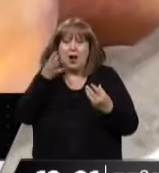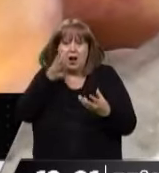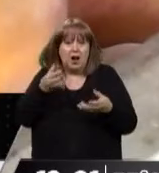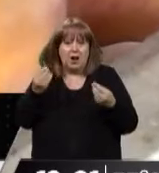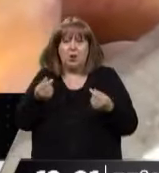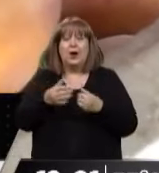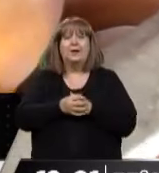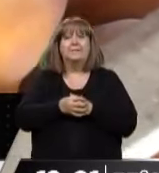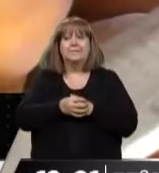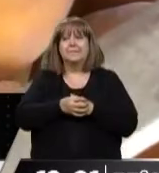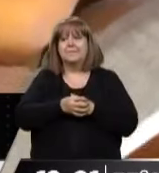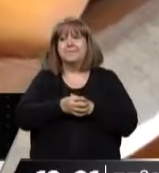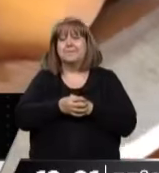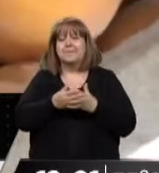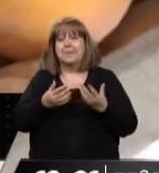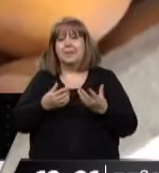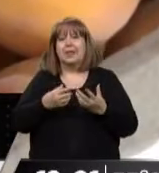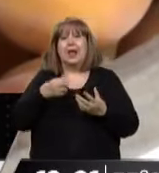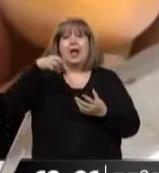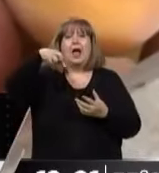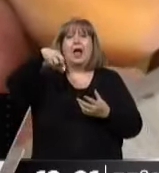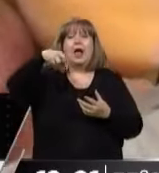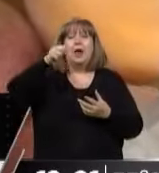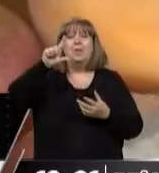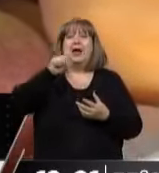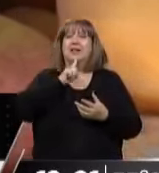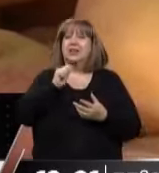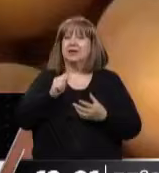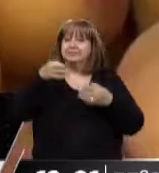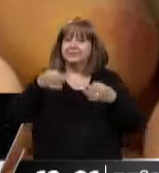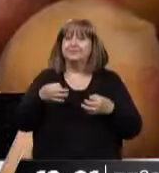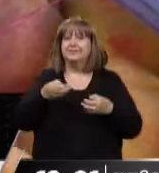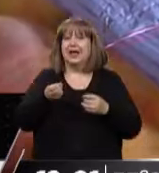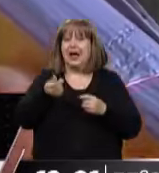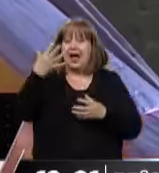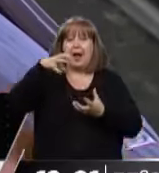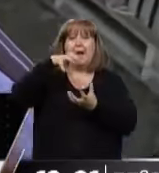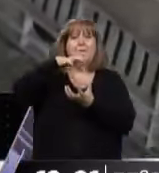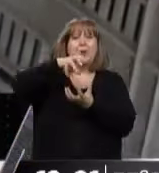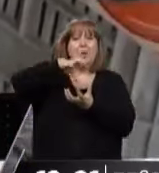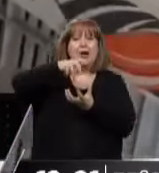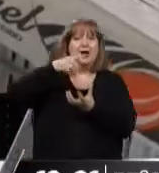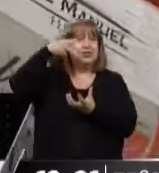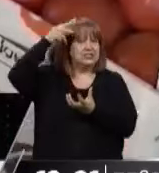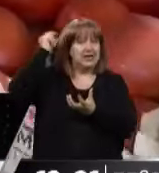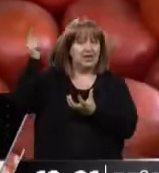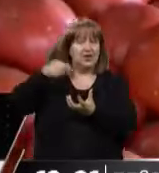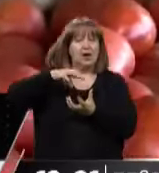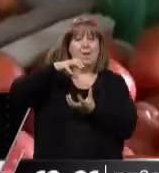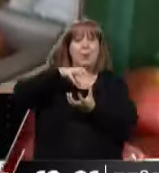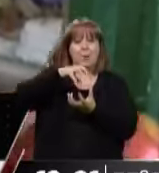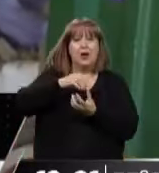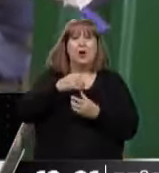que sea de estación? Y la palta, siempre más cara, la palta, el pomelo que viene de Chile, no sé qué más,